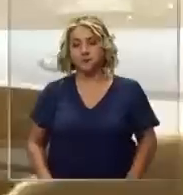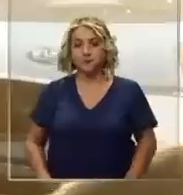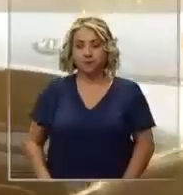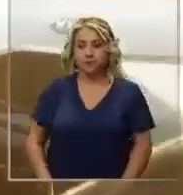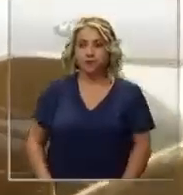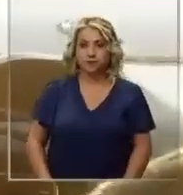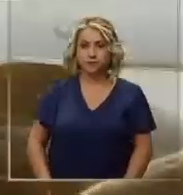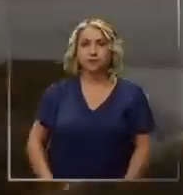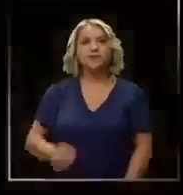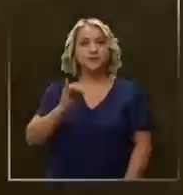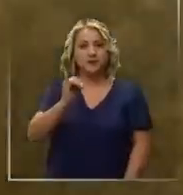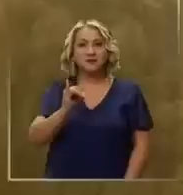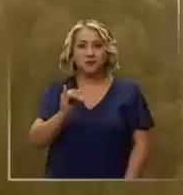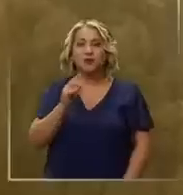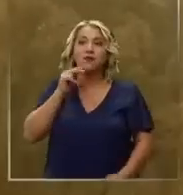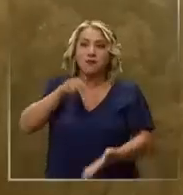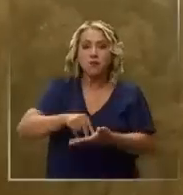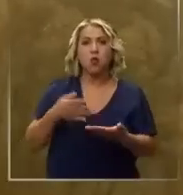Y lo fue.